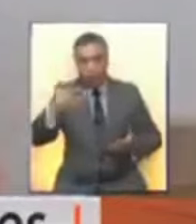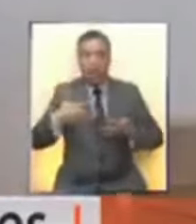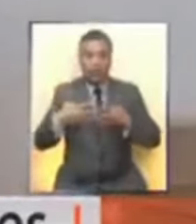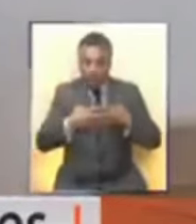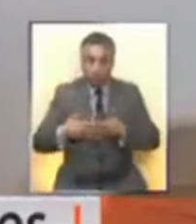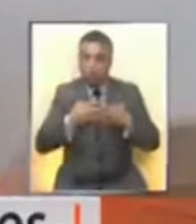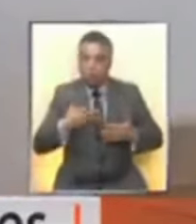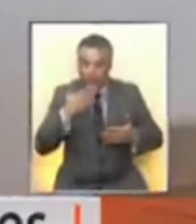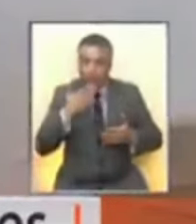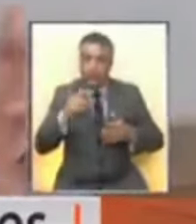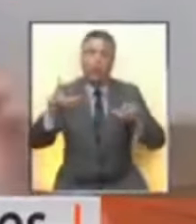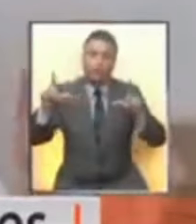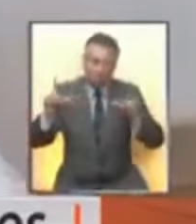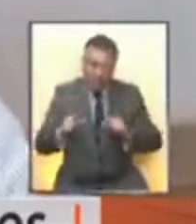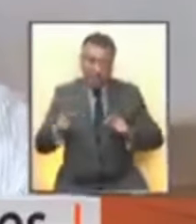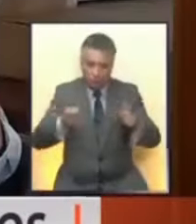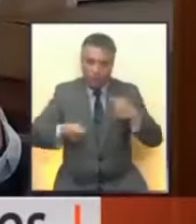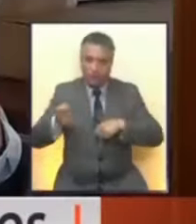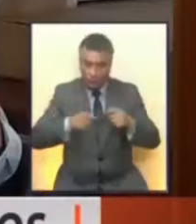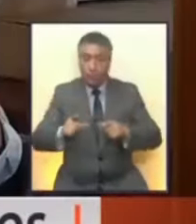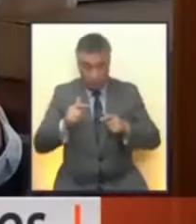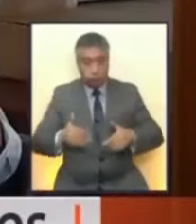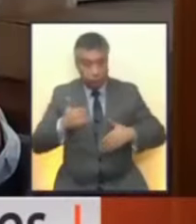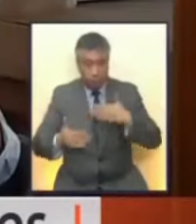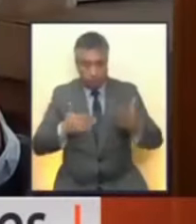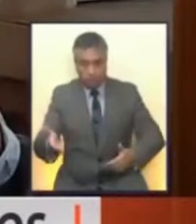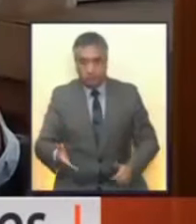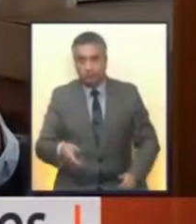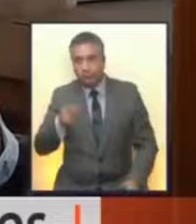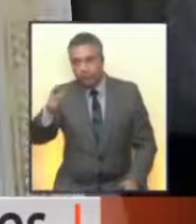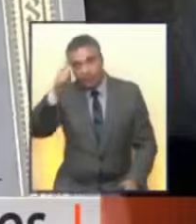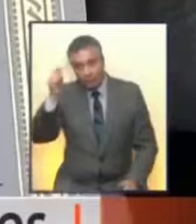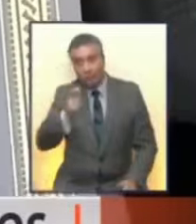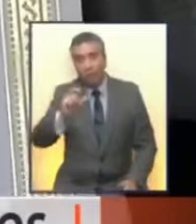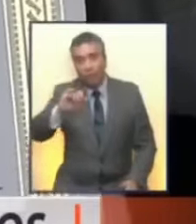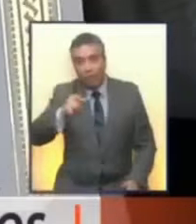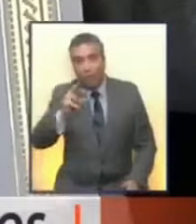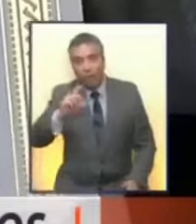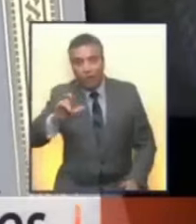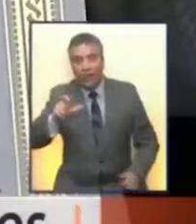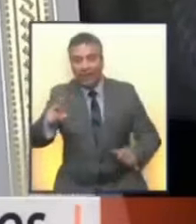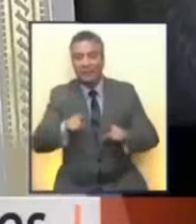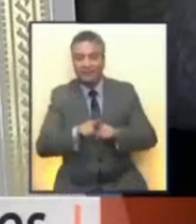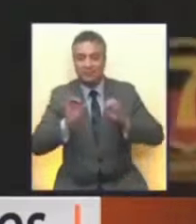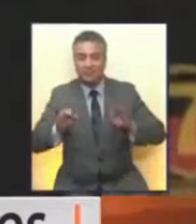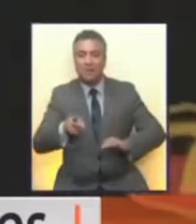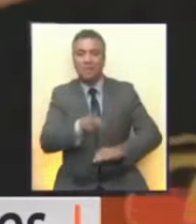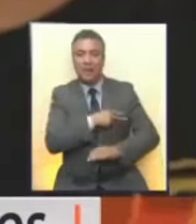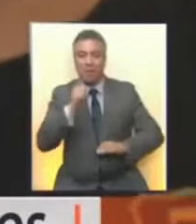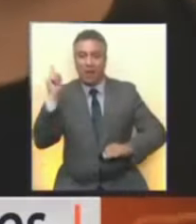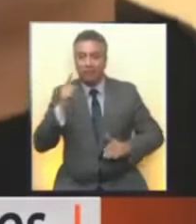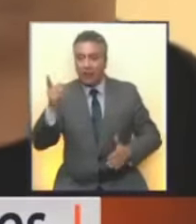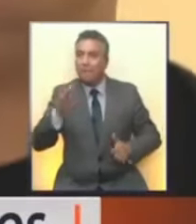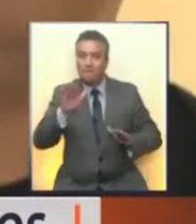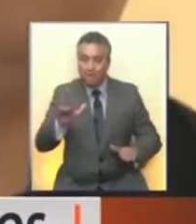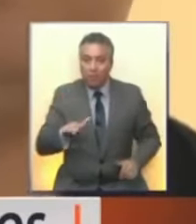En cantidades menores, pero creciente. Buen invento, de Jorge incluso ganó un premio internacional, lo mismo que Patricio y